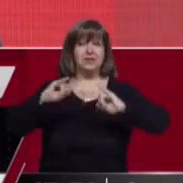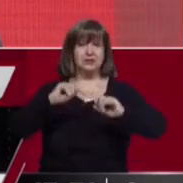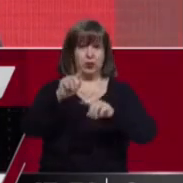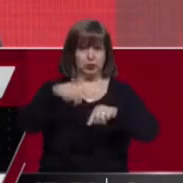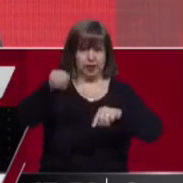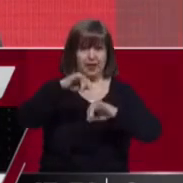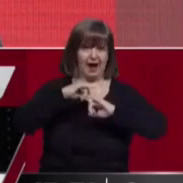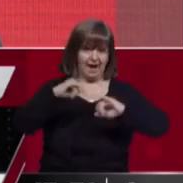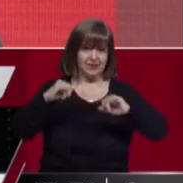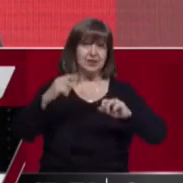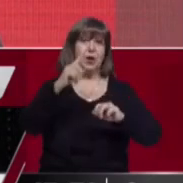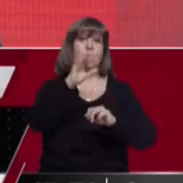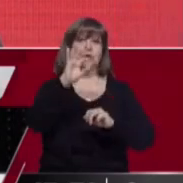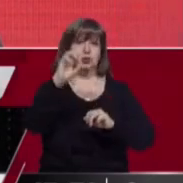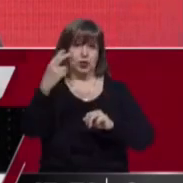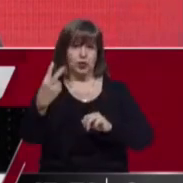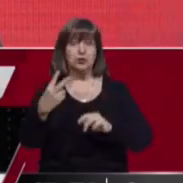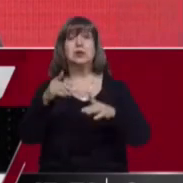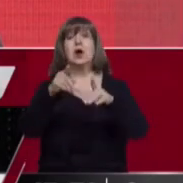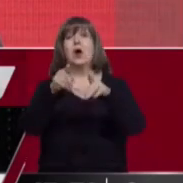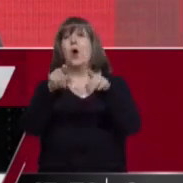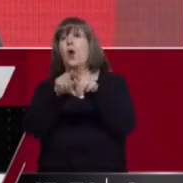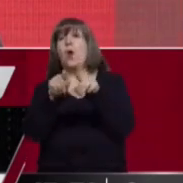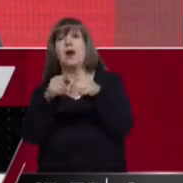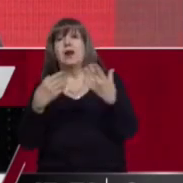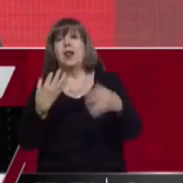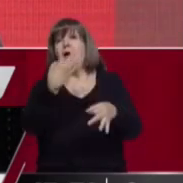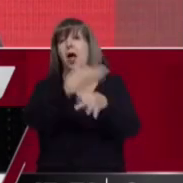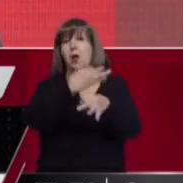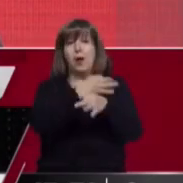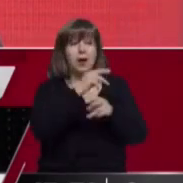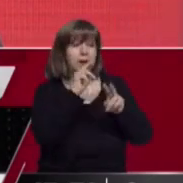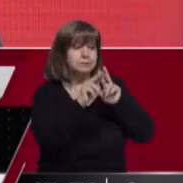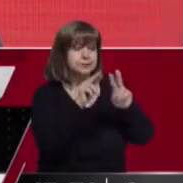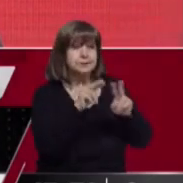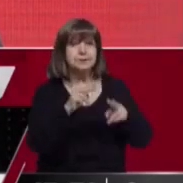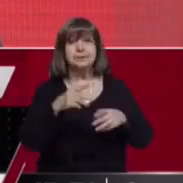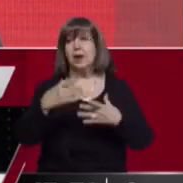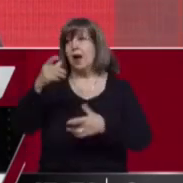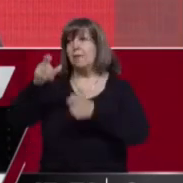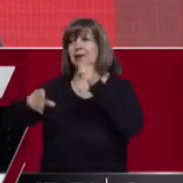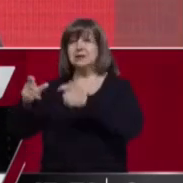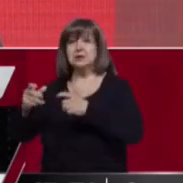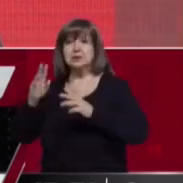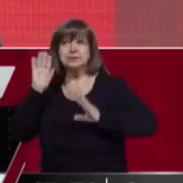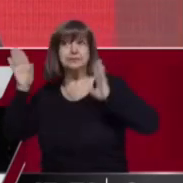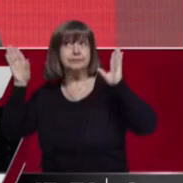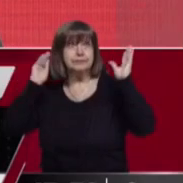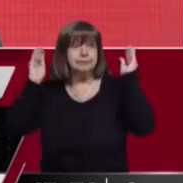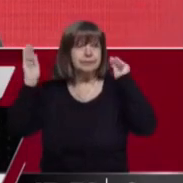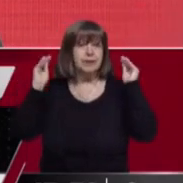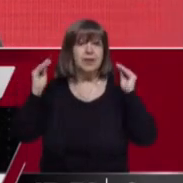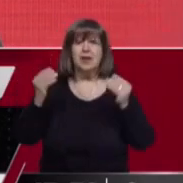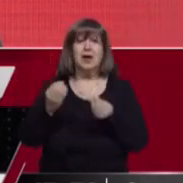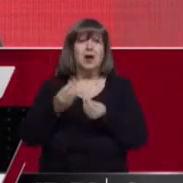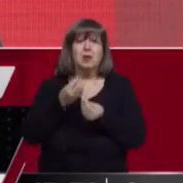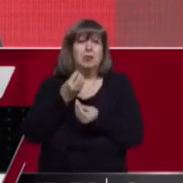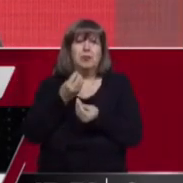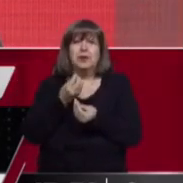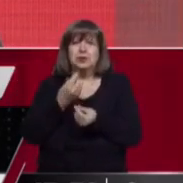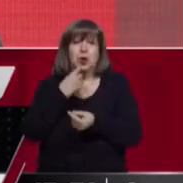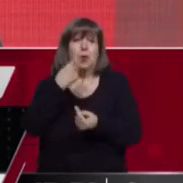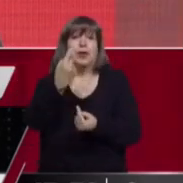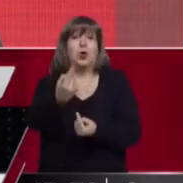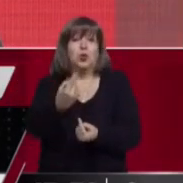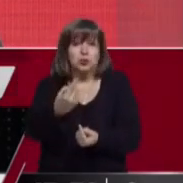se corte, para que ese niño no siga siendo violentado. Estamos escuchando atentamente aquí con todo el equipo lo que está contando y fundamental